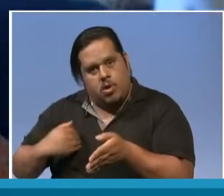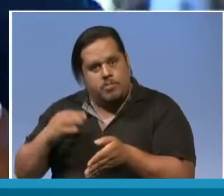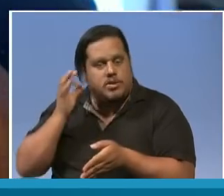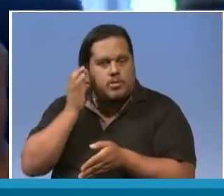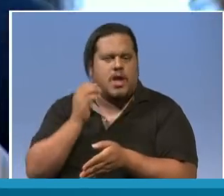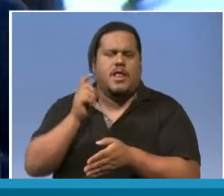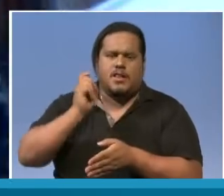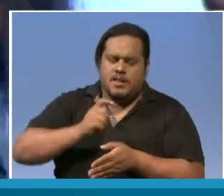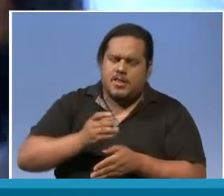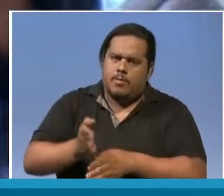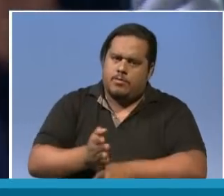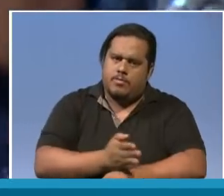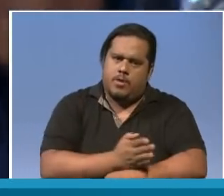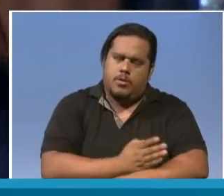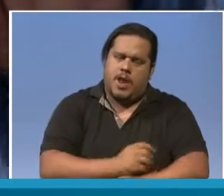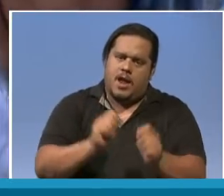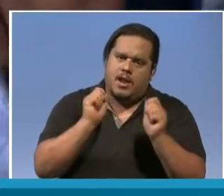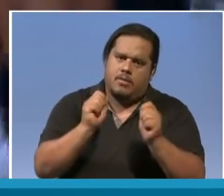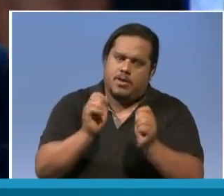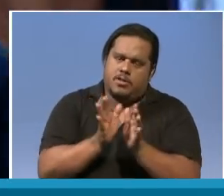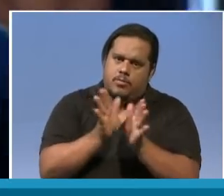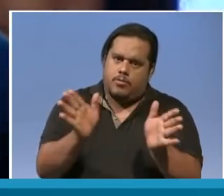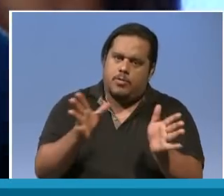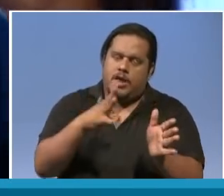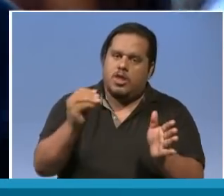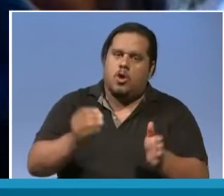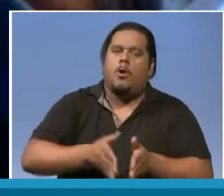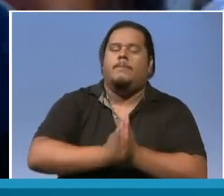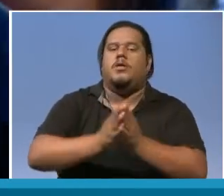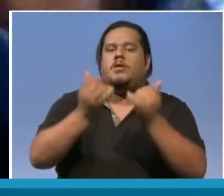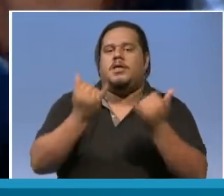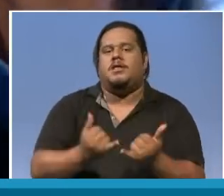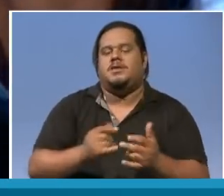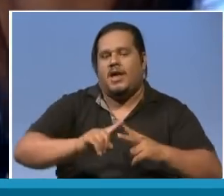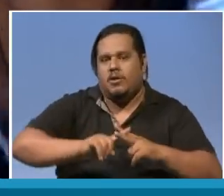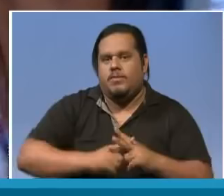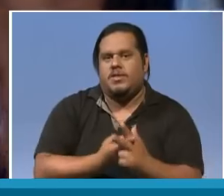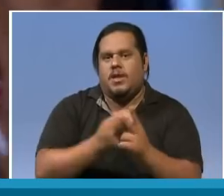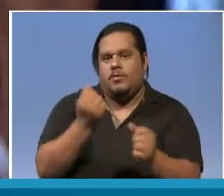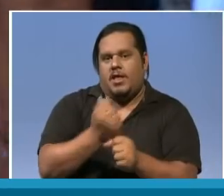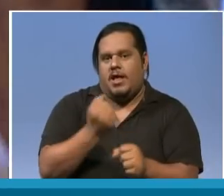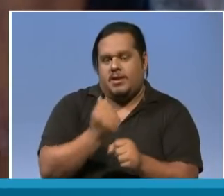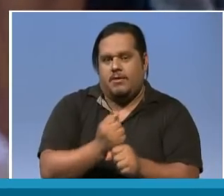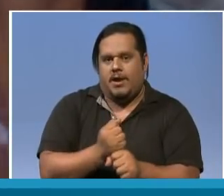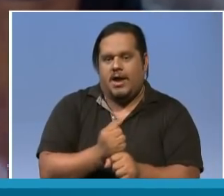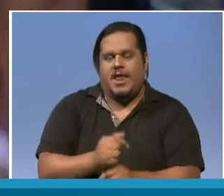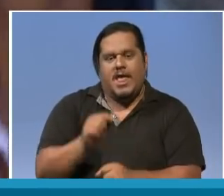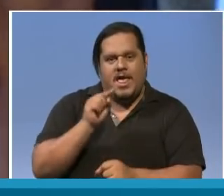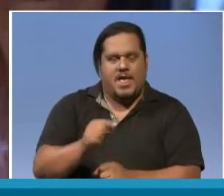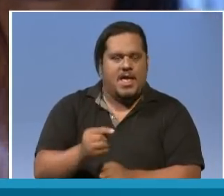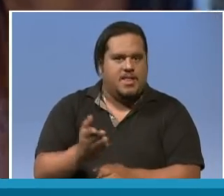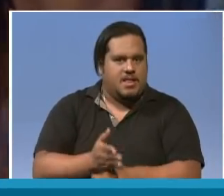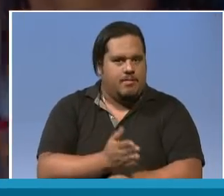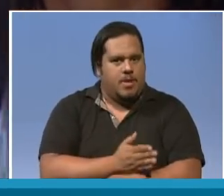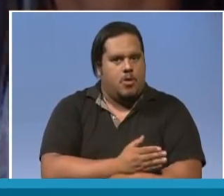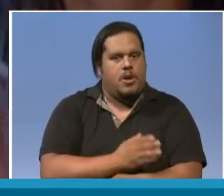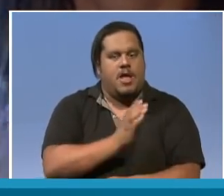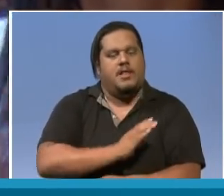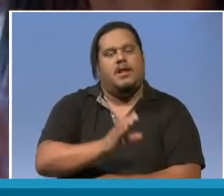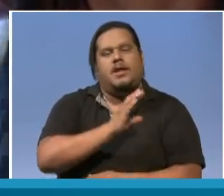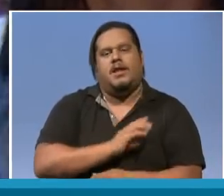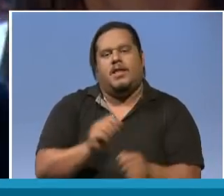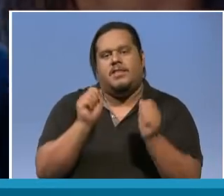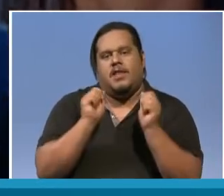la calidad de la educación pública y pido que desde ya comencemos a trabajar en esa mejora de la calidad de la